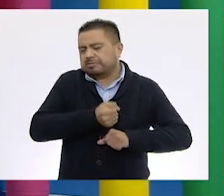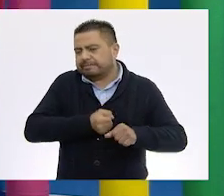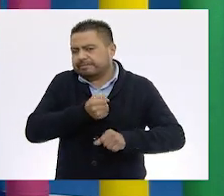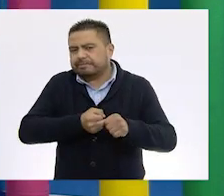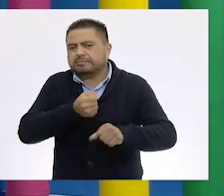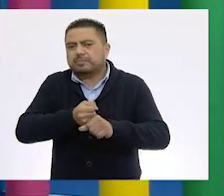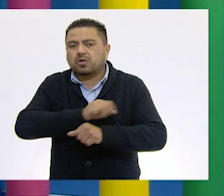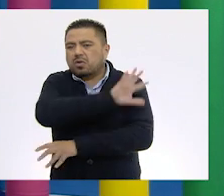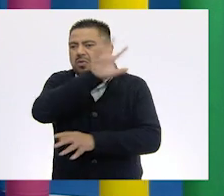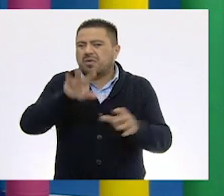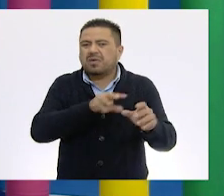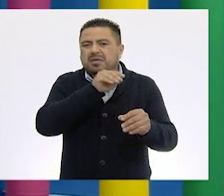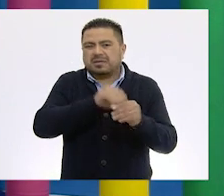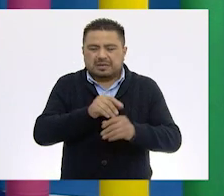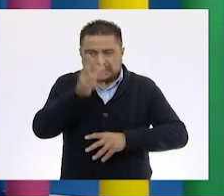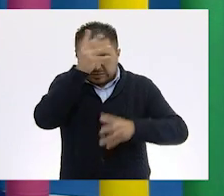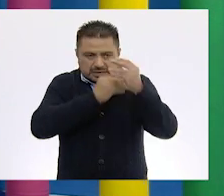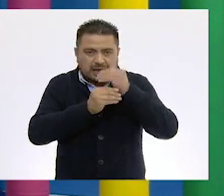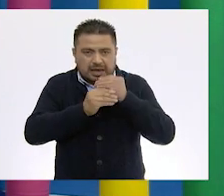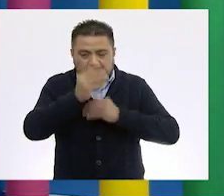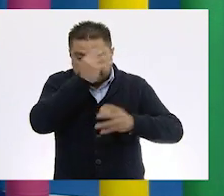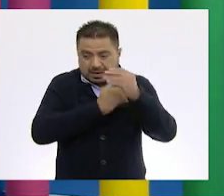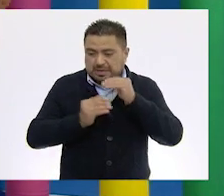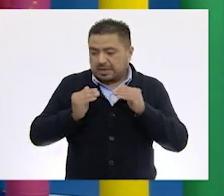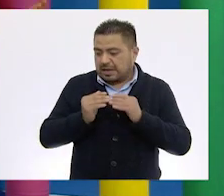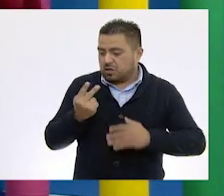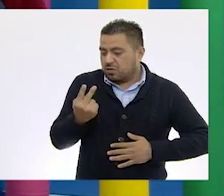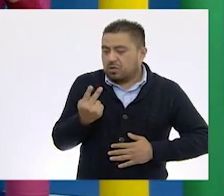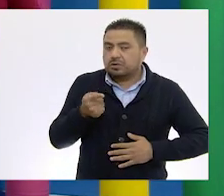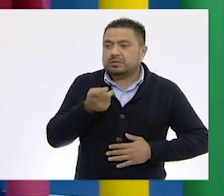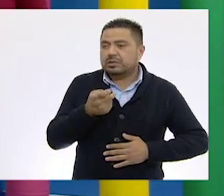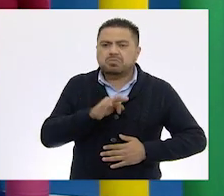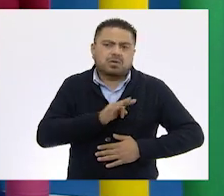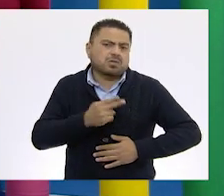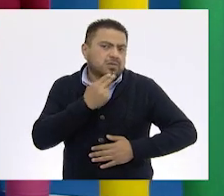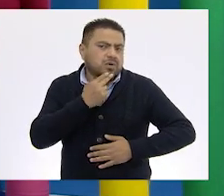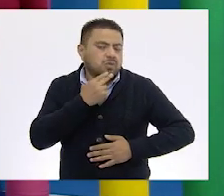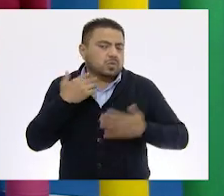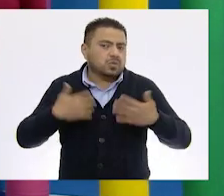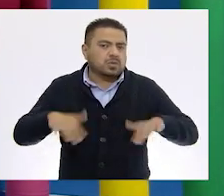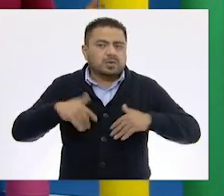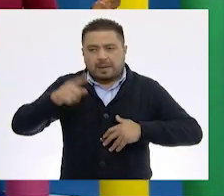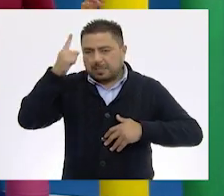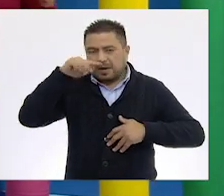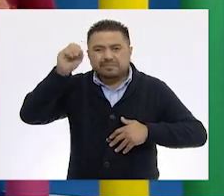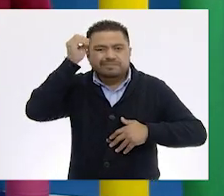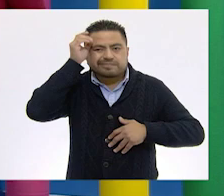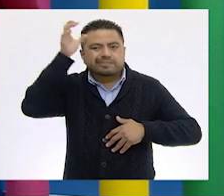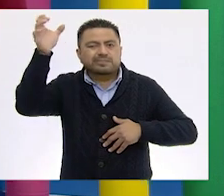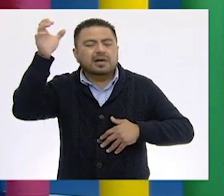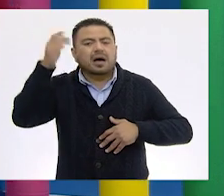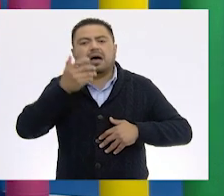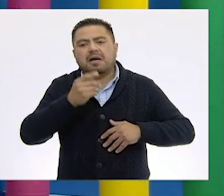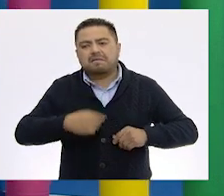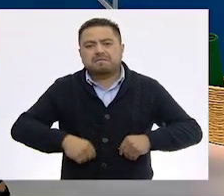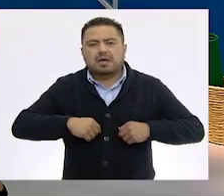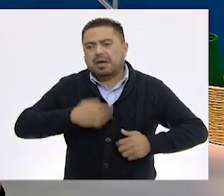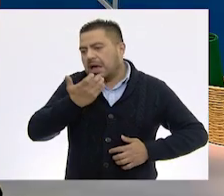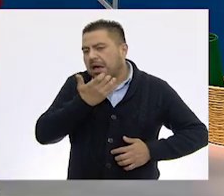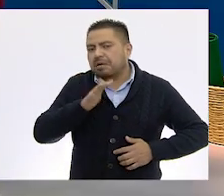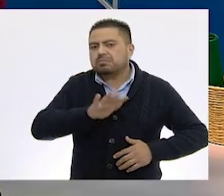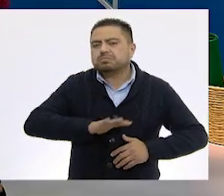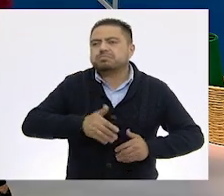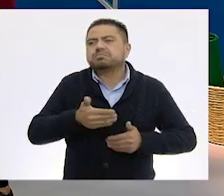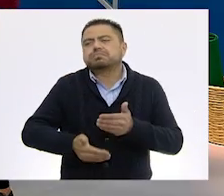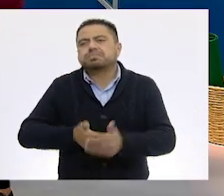porque todo lo aprendido en Aprende en Casa 2 puede ser funcional para nuestro aprendizaje y para nuestra vida cotidiana.